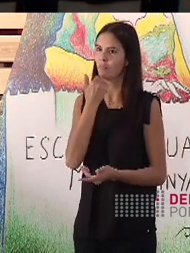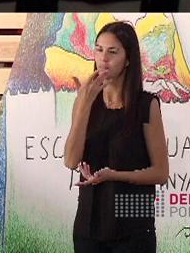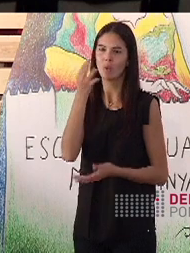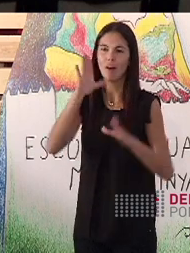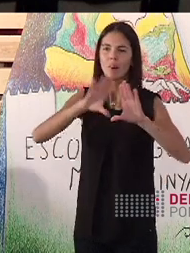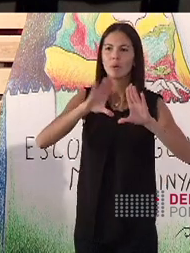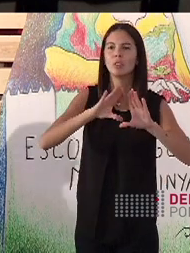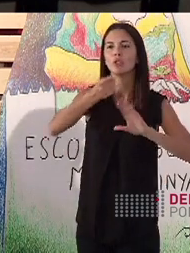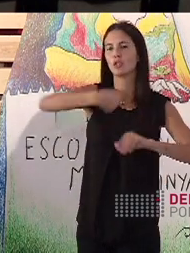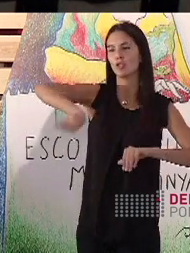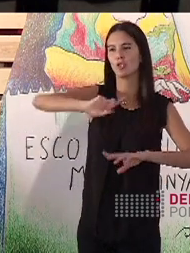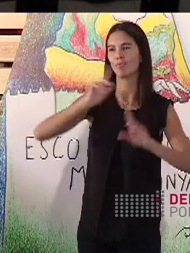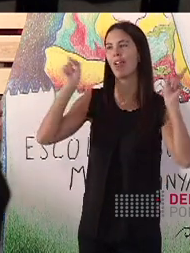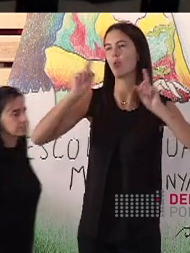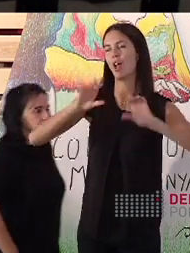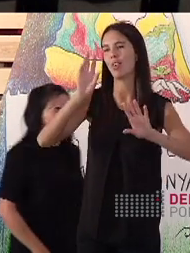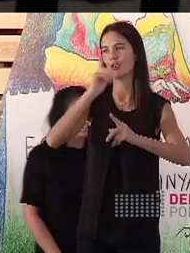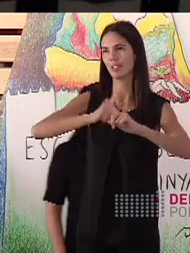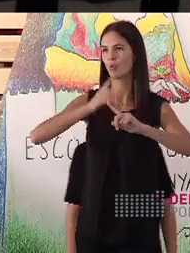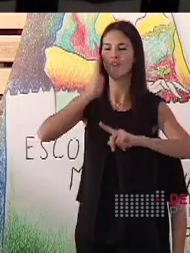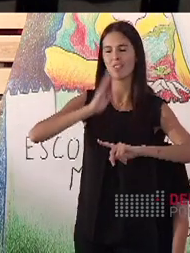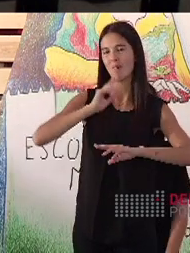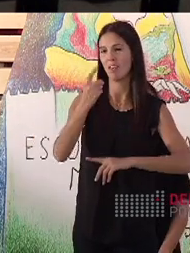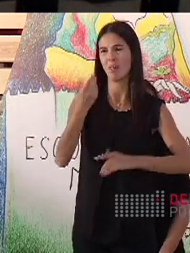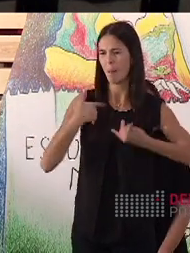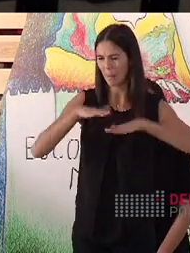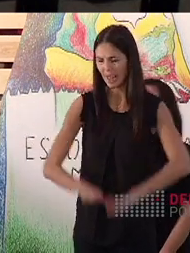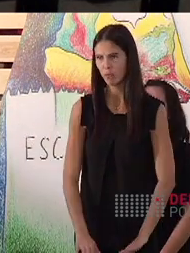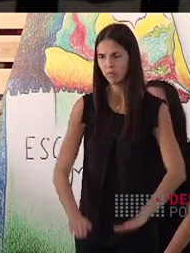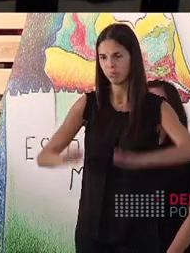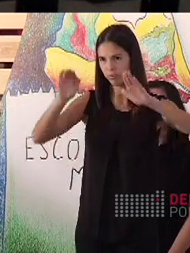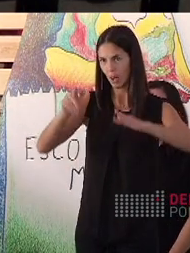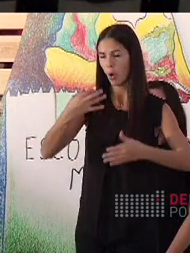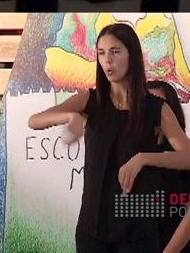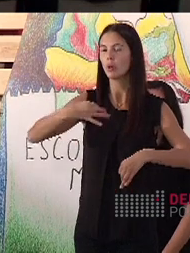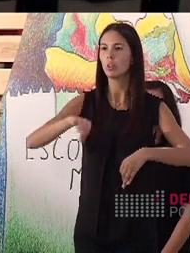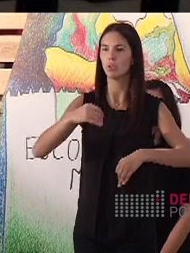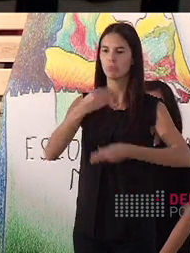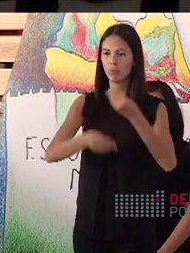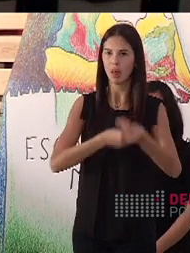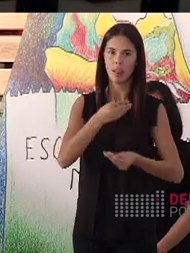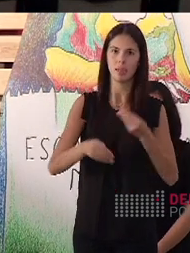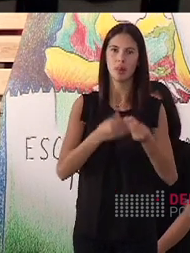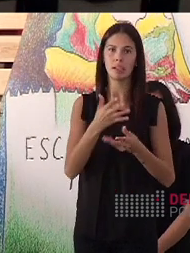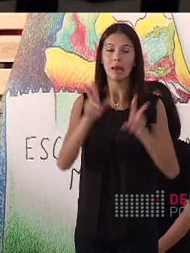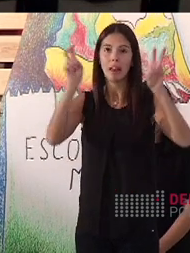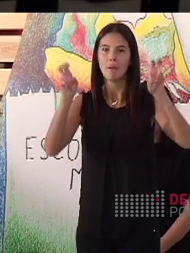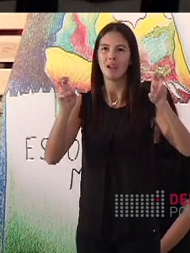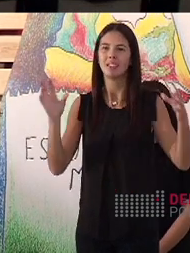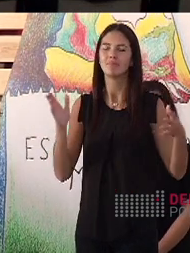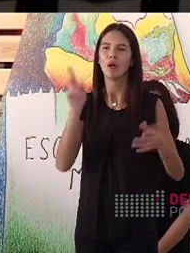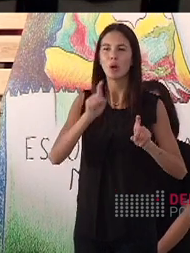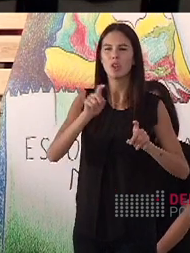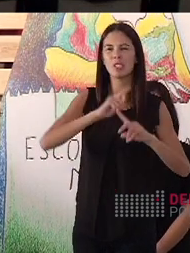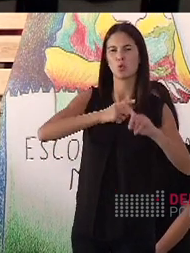feminista es que necesitamos educación sexoafectiva en los colegios y desde muy pequeños. Y además, no solo para lo que estamos hablando sobre la violencia sexual, sino también